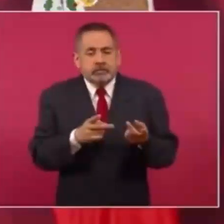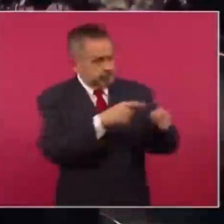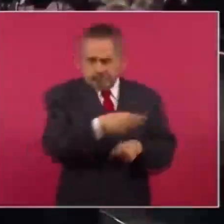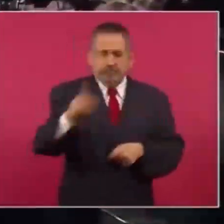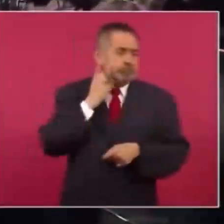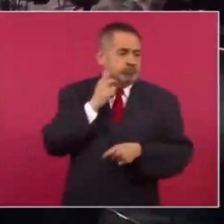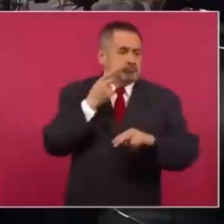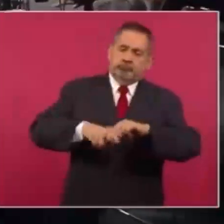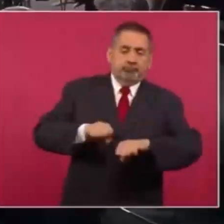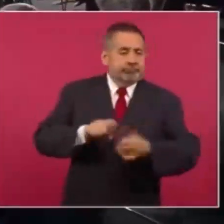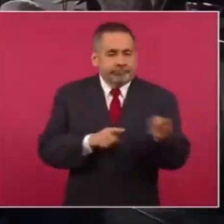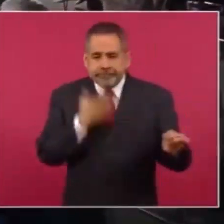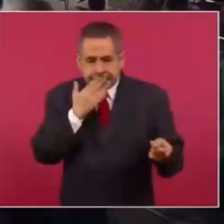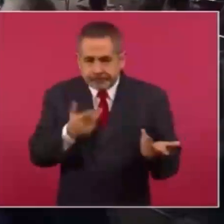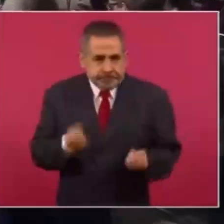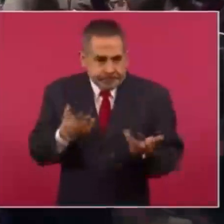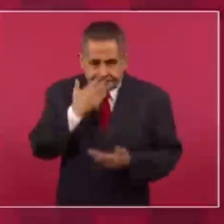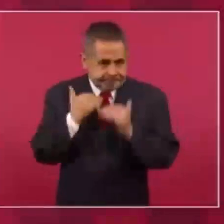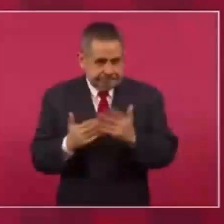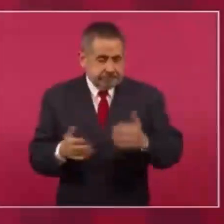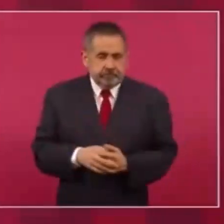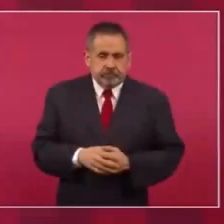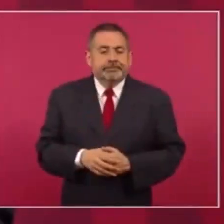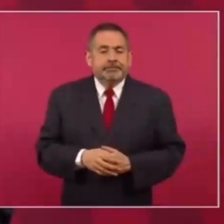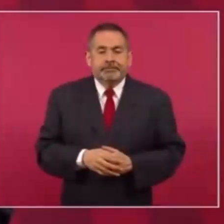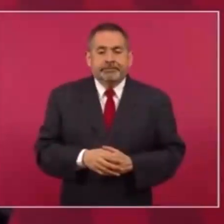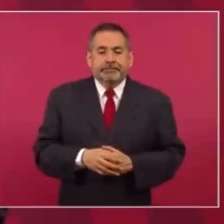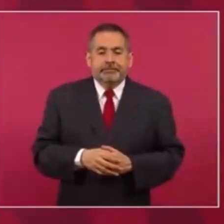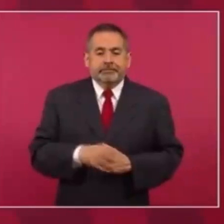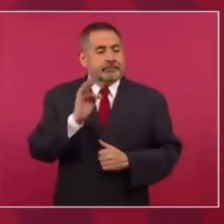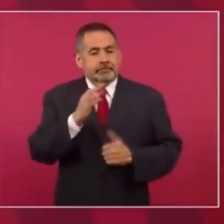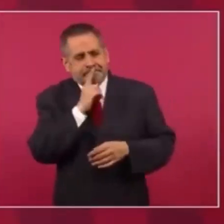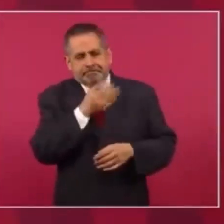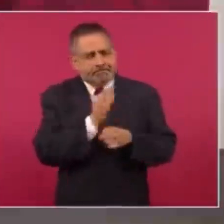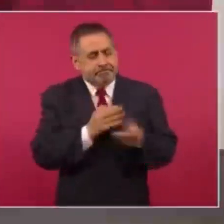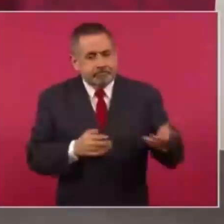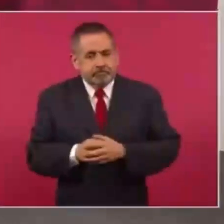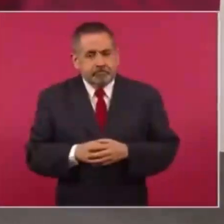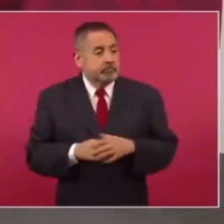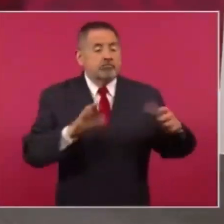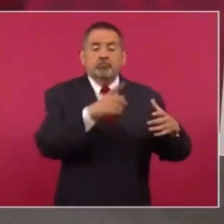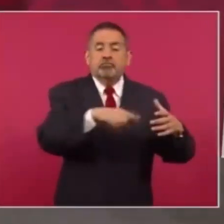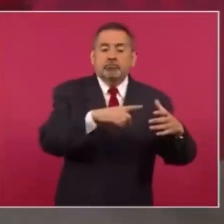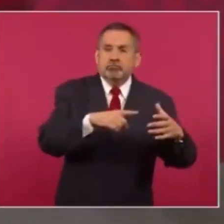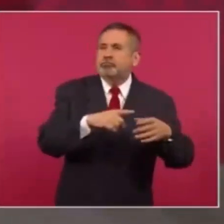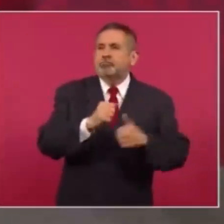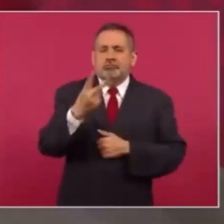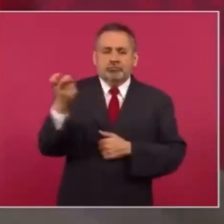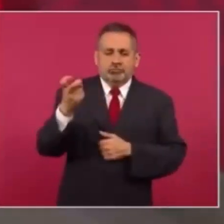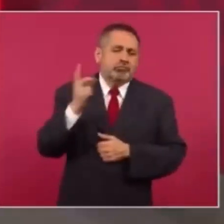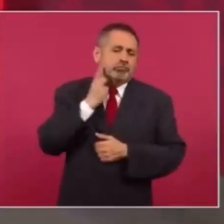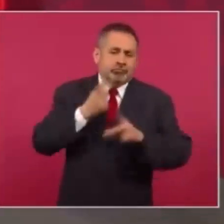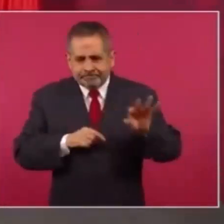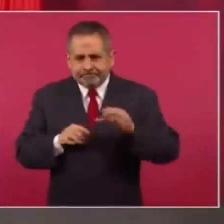sacar tantas plurinominales? Aunque ganaron, obtuvieron un triunfo pírrico y se van a mantener 200